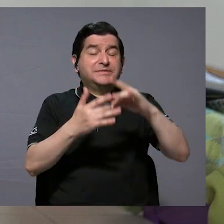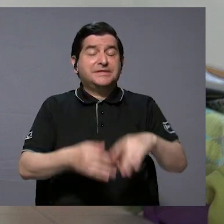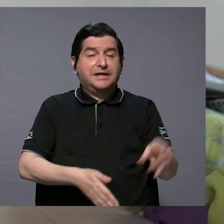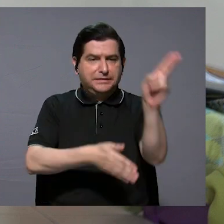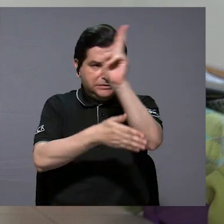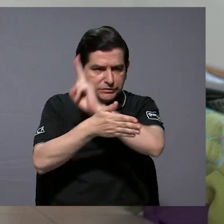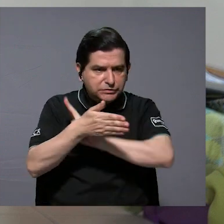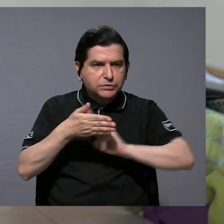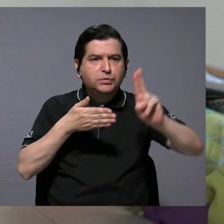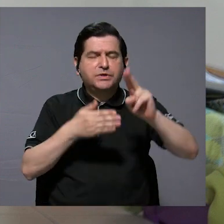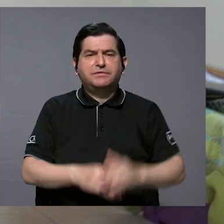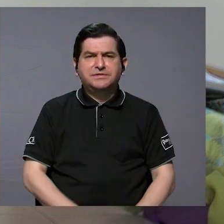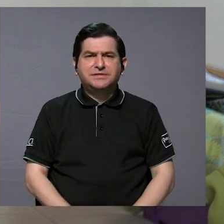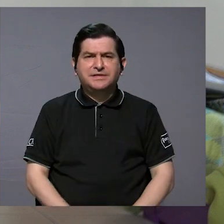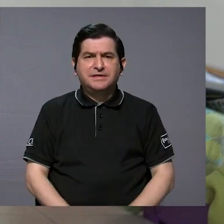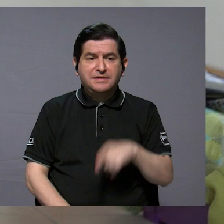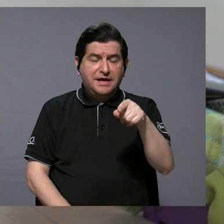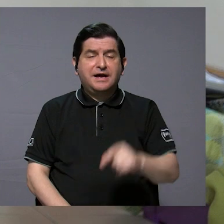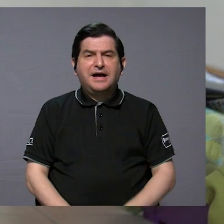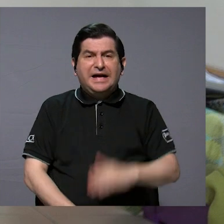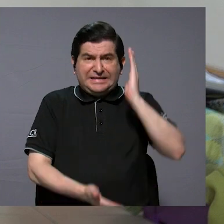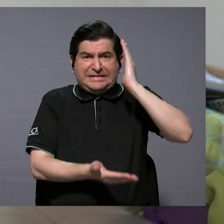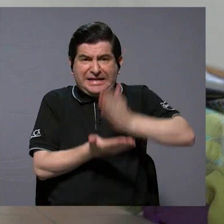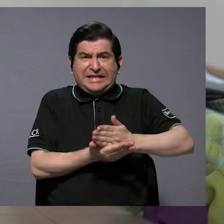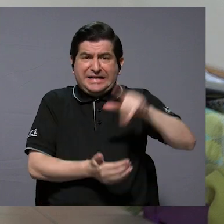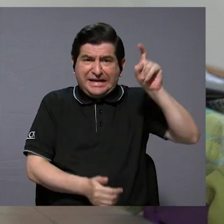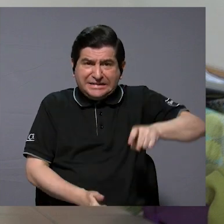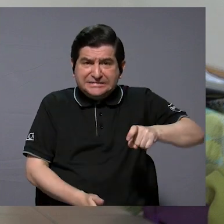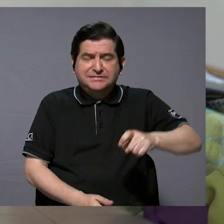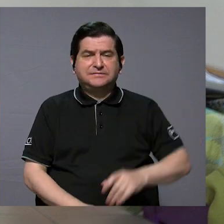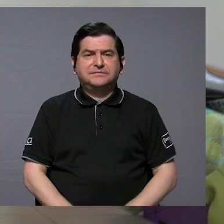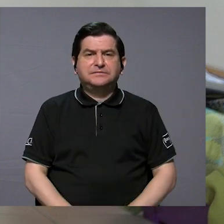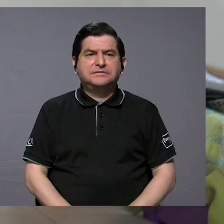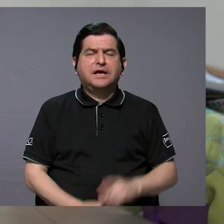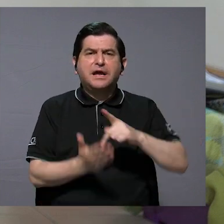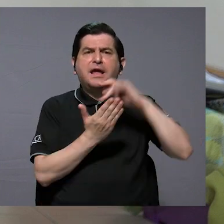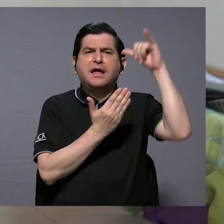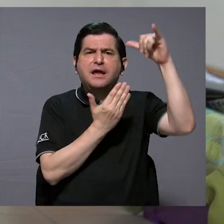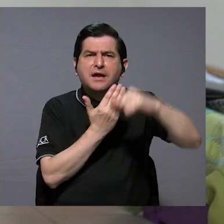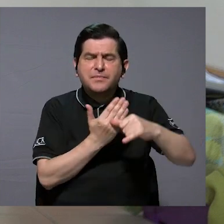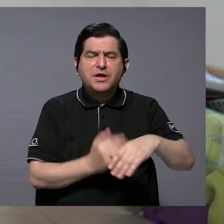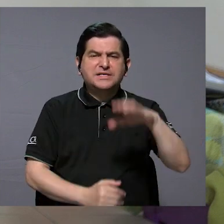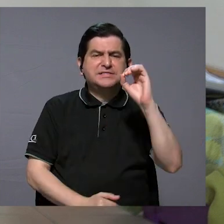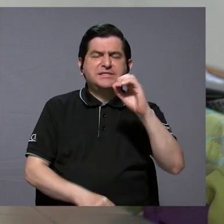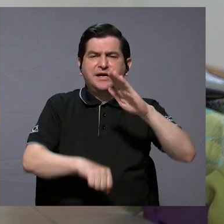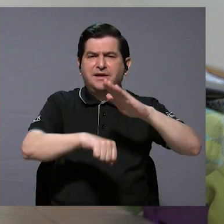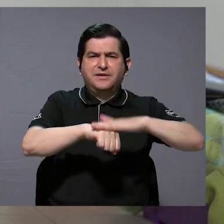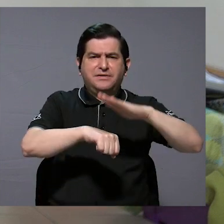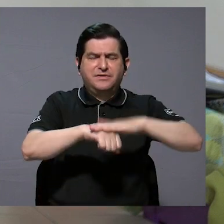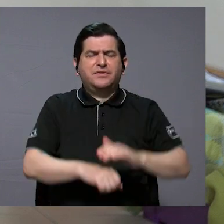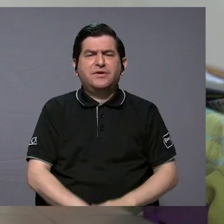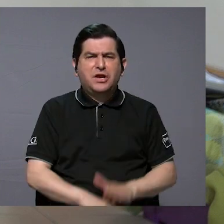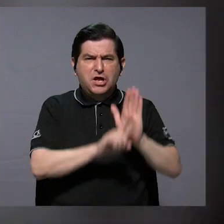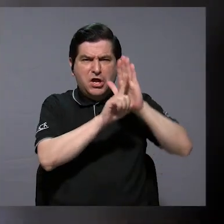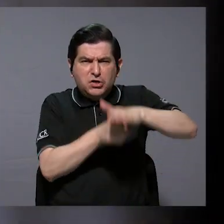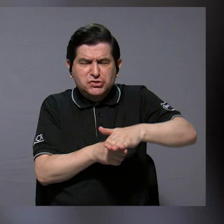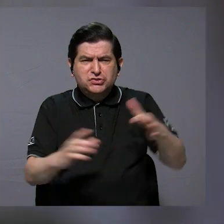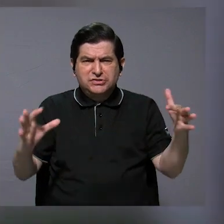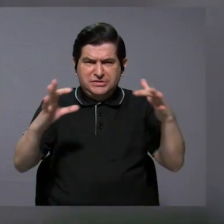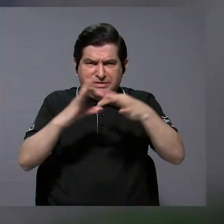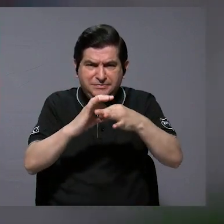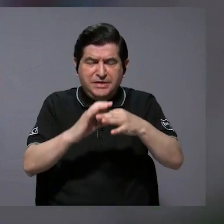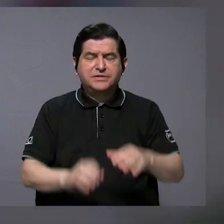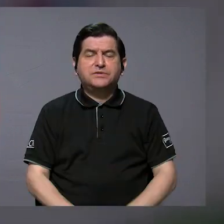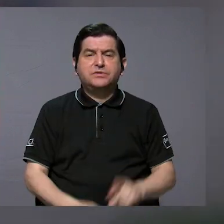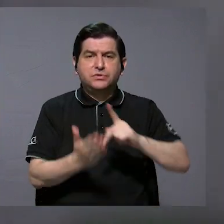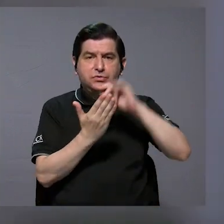y sobre todo en la universidad, ¿verdad? Que pegamos como ese frenazo, desde el proyecto Cero Tolerancia al Hostigamiento